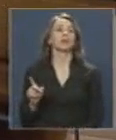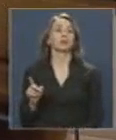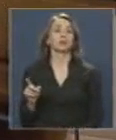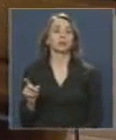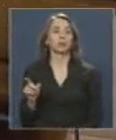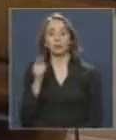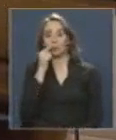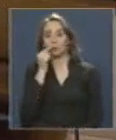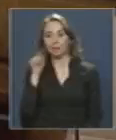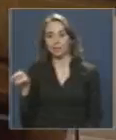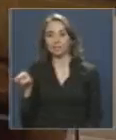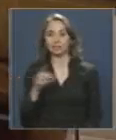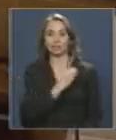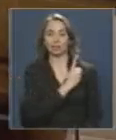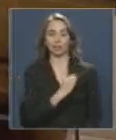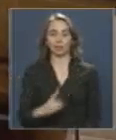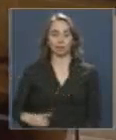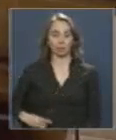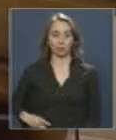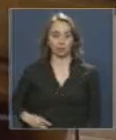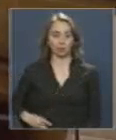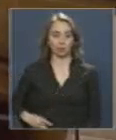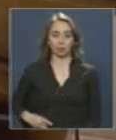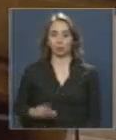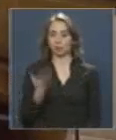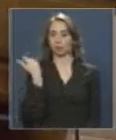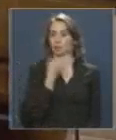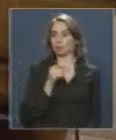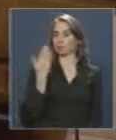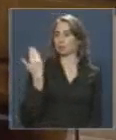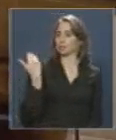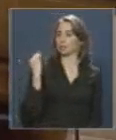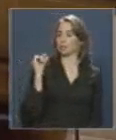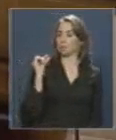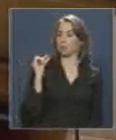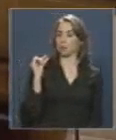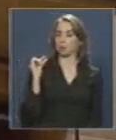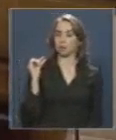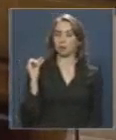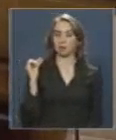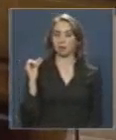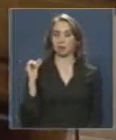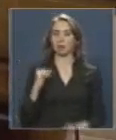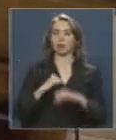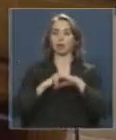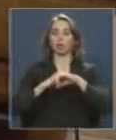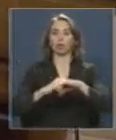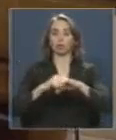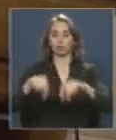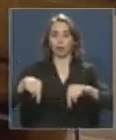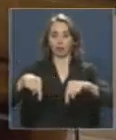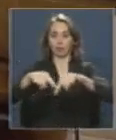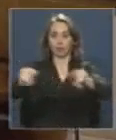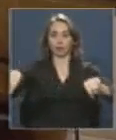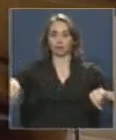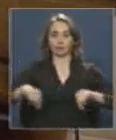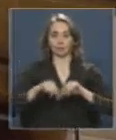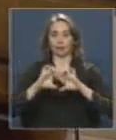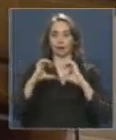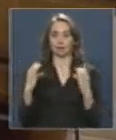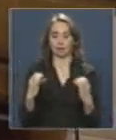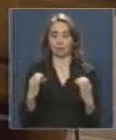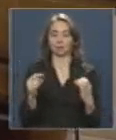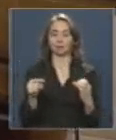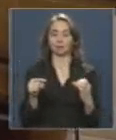citado parlamentario, hace tan solo unas semanas atrás, se opuso en esta misma sala